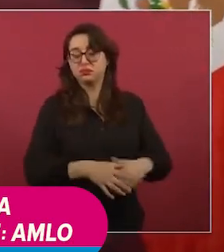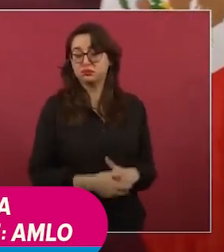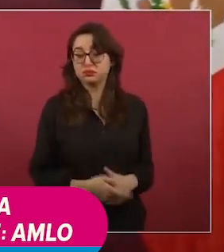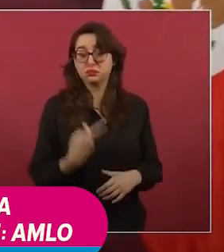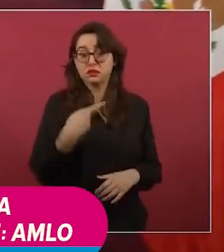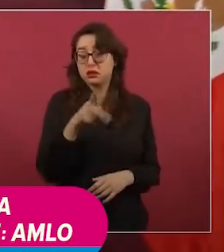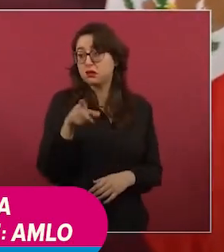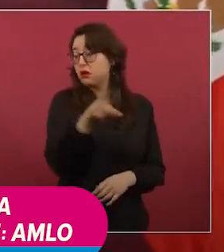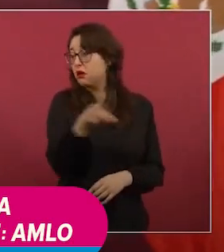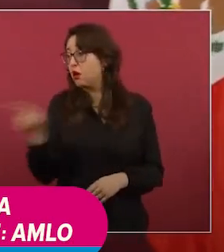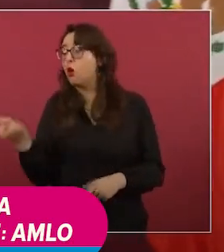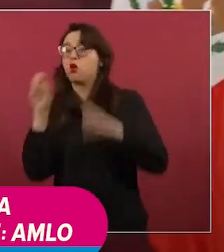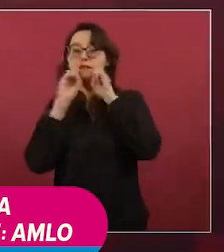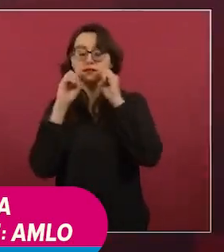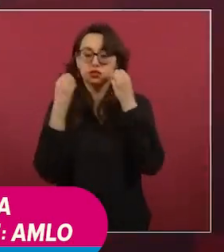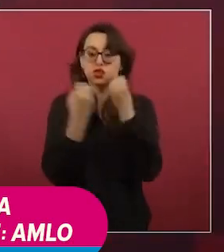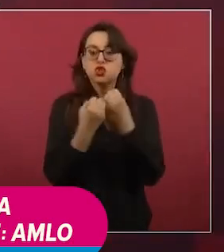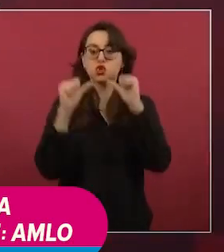absolutamente nadie,